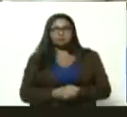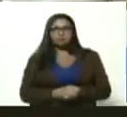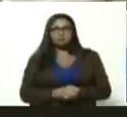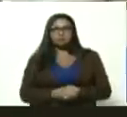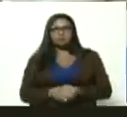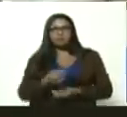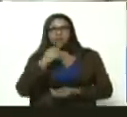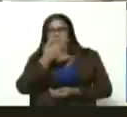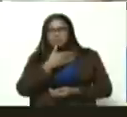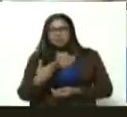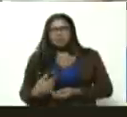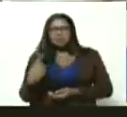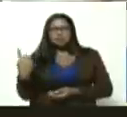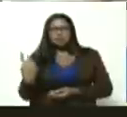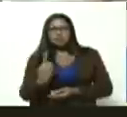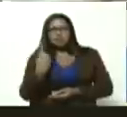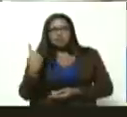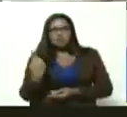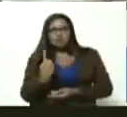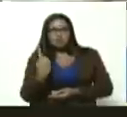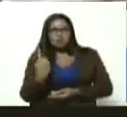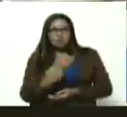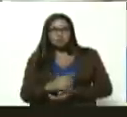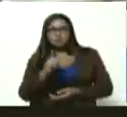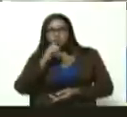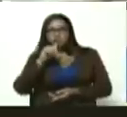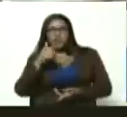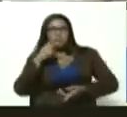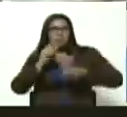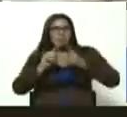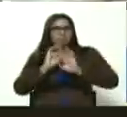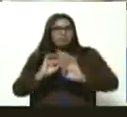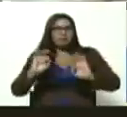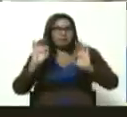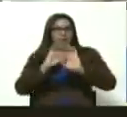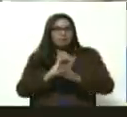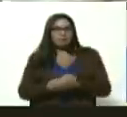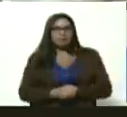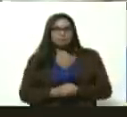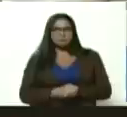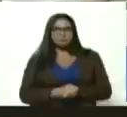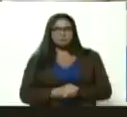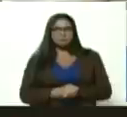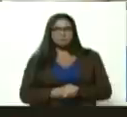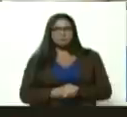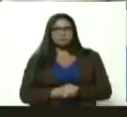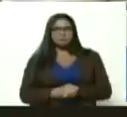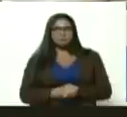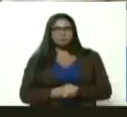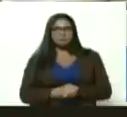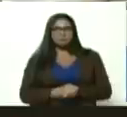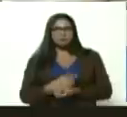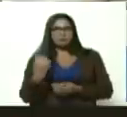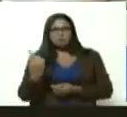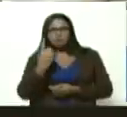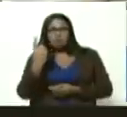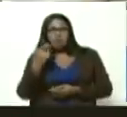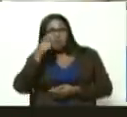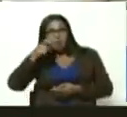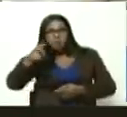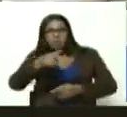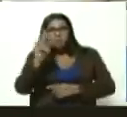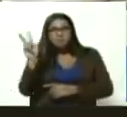como dice el presidente solo no hemos dependido de nadie de nadie solo el pueblo